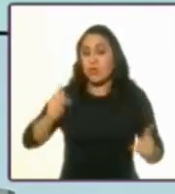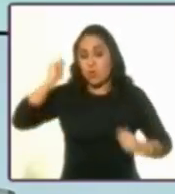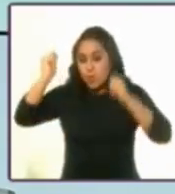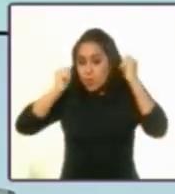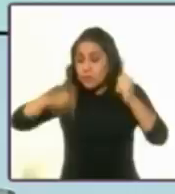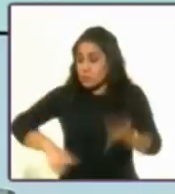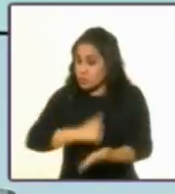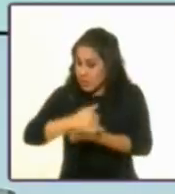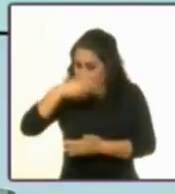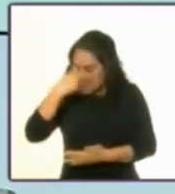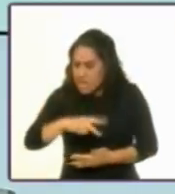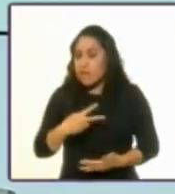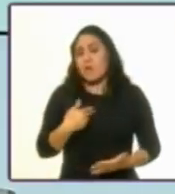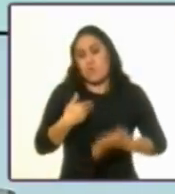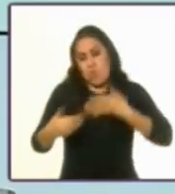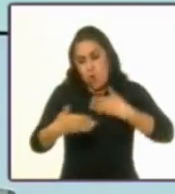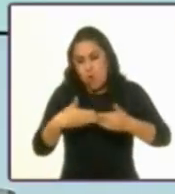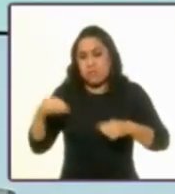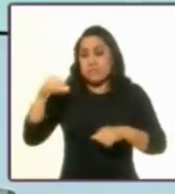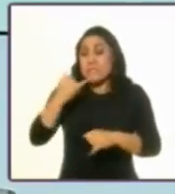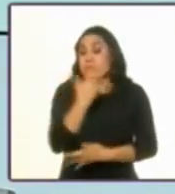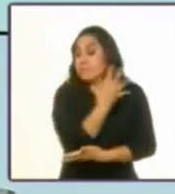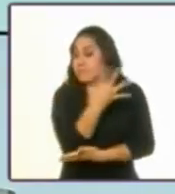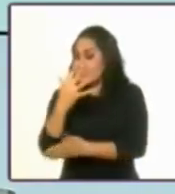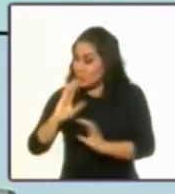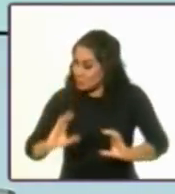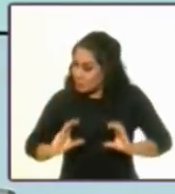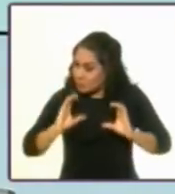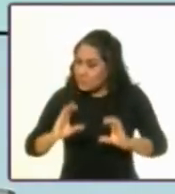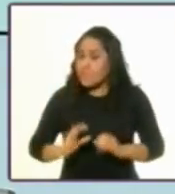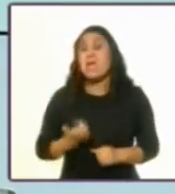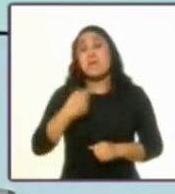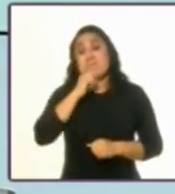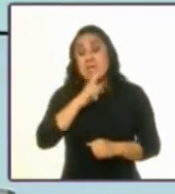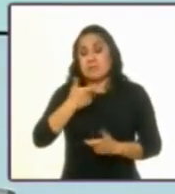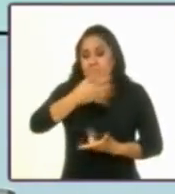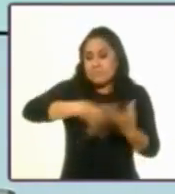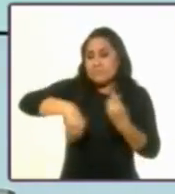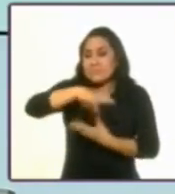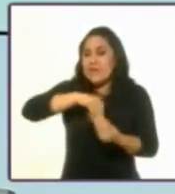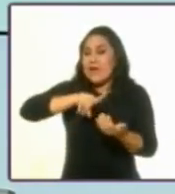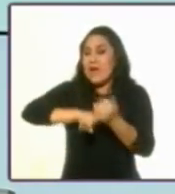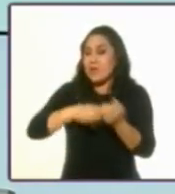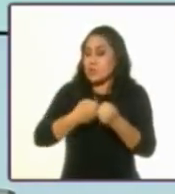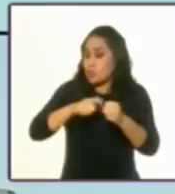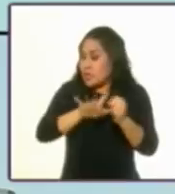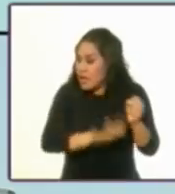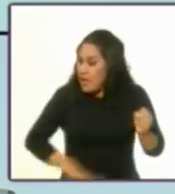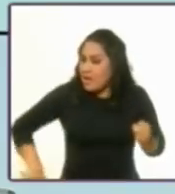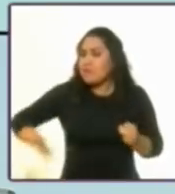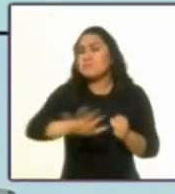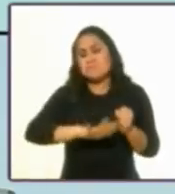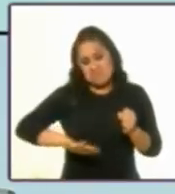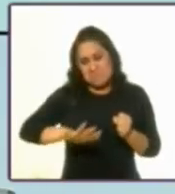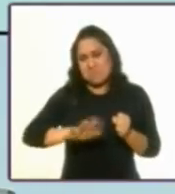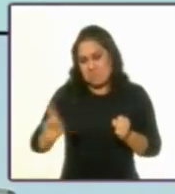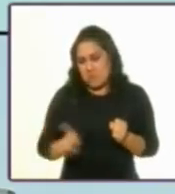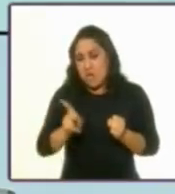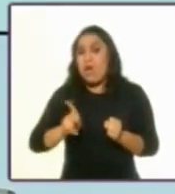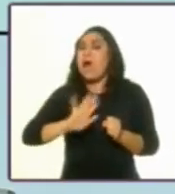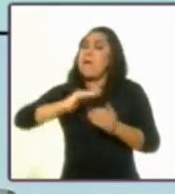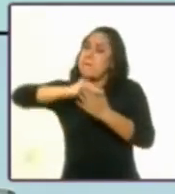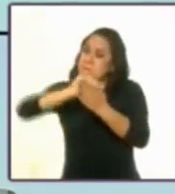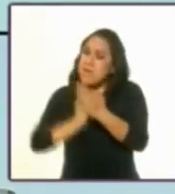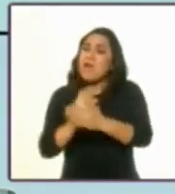la innovación y el medio ambiente también la economía social vamos a disminuir los trámites en la